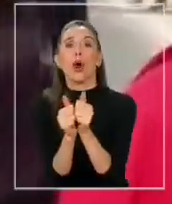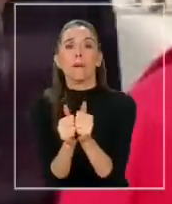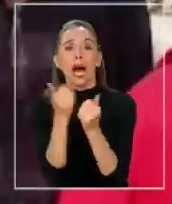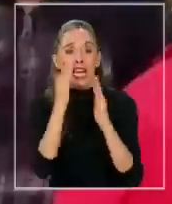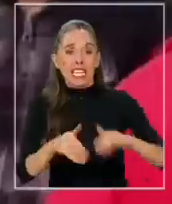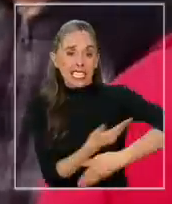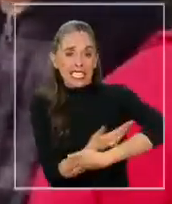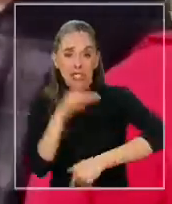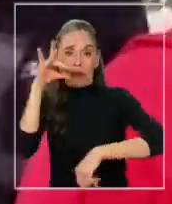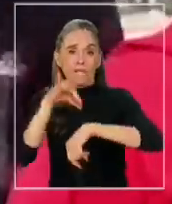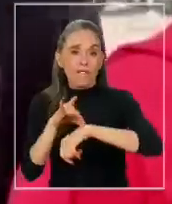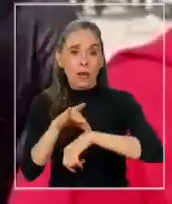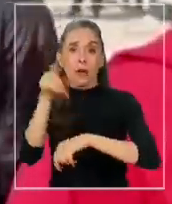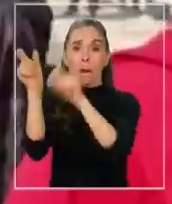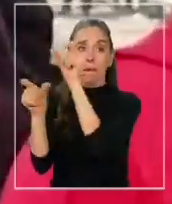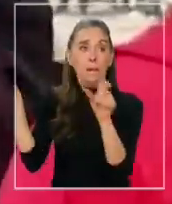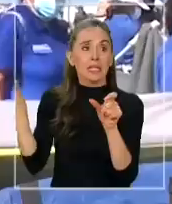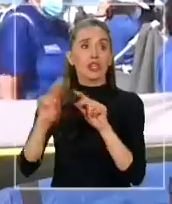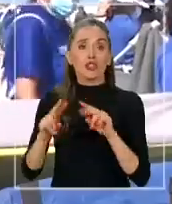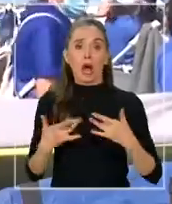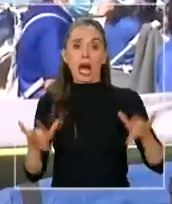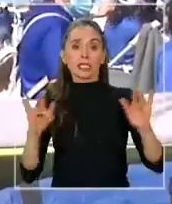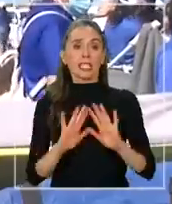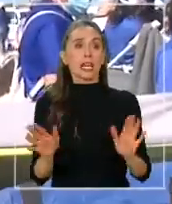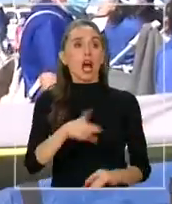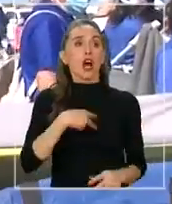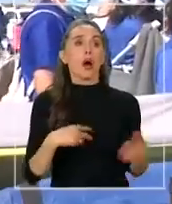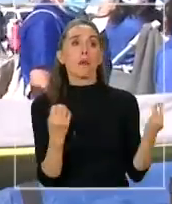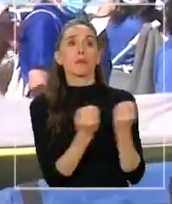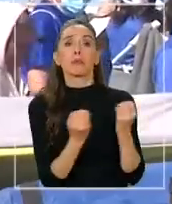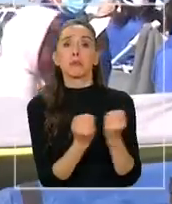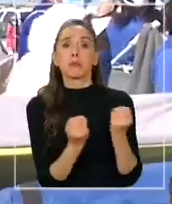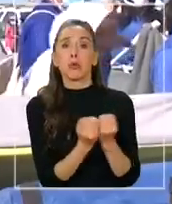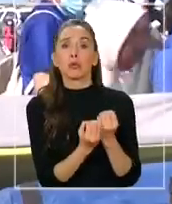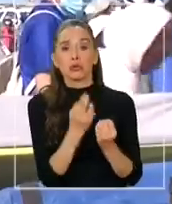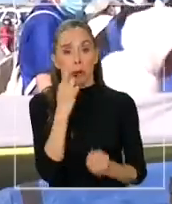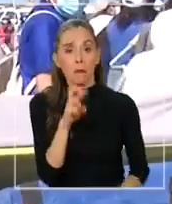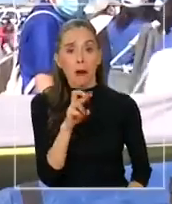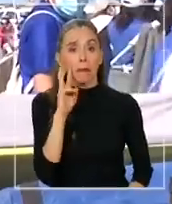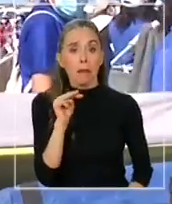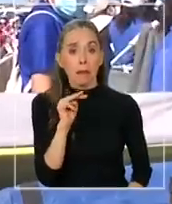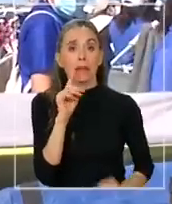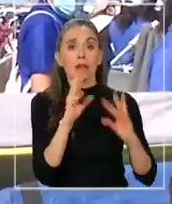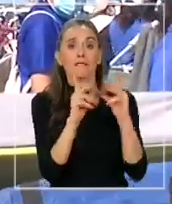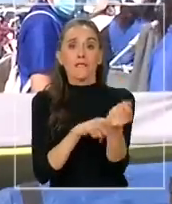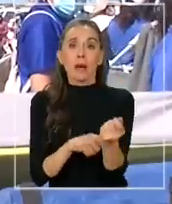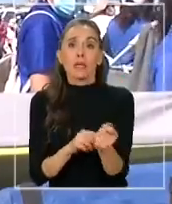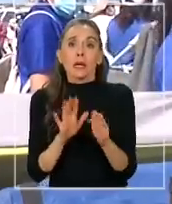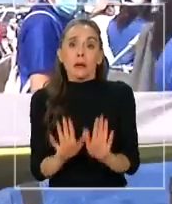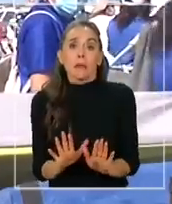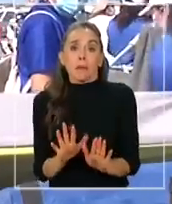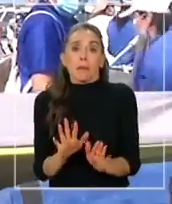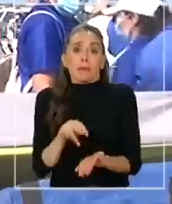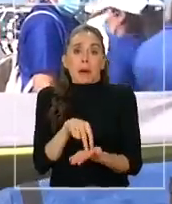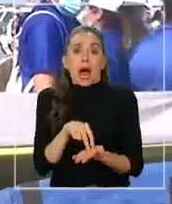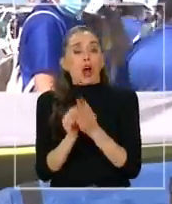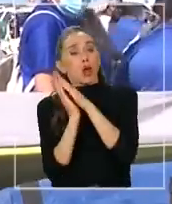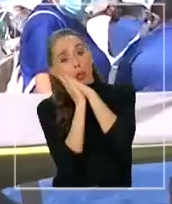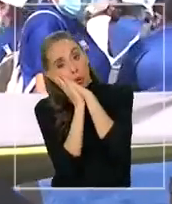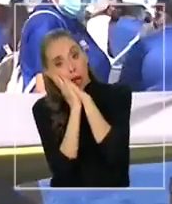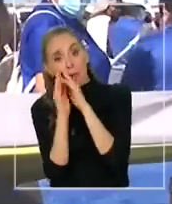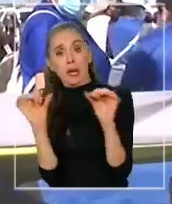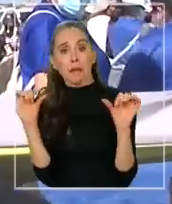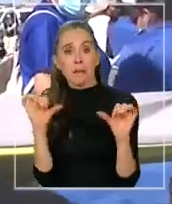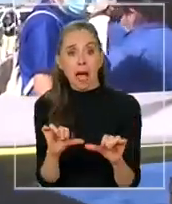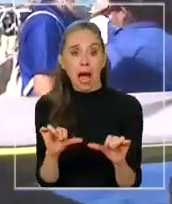niños enfermos y de todo, y esa gente no hace nada. Somos muchos, muchos padres y madres de familia que estamos parados acá, durmiendo